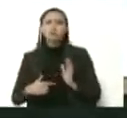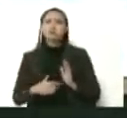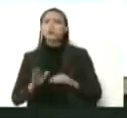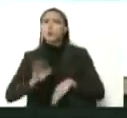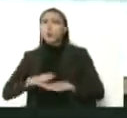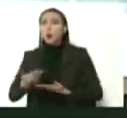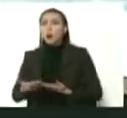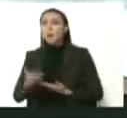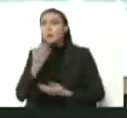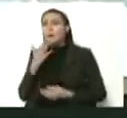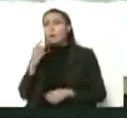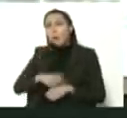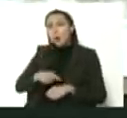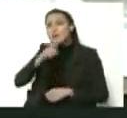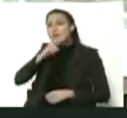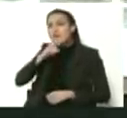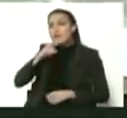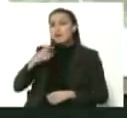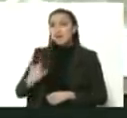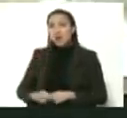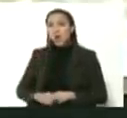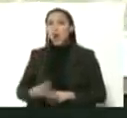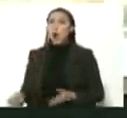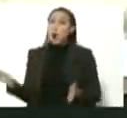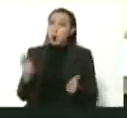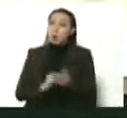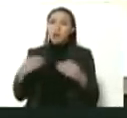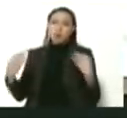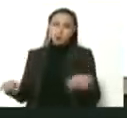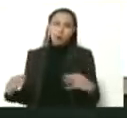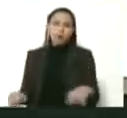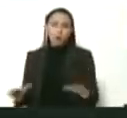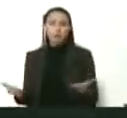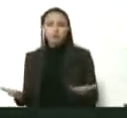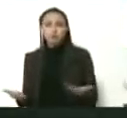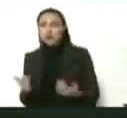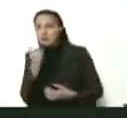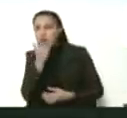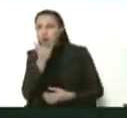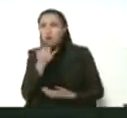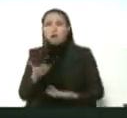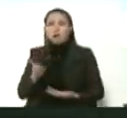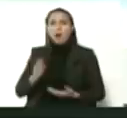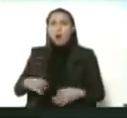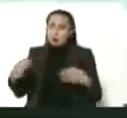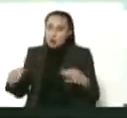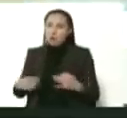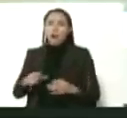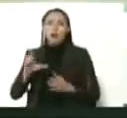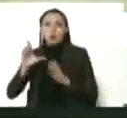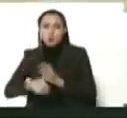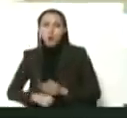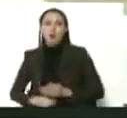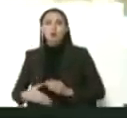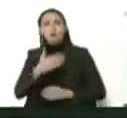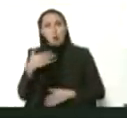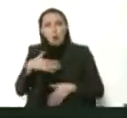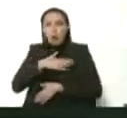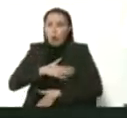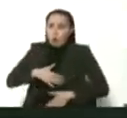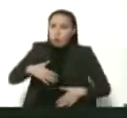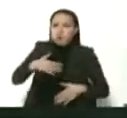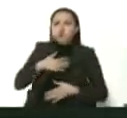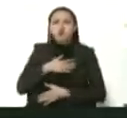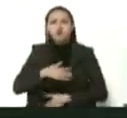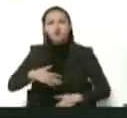pasa un momento difícil, a volver a la normalidad, a volver a su confort, su zona de confort, a